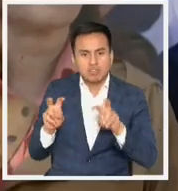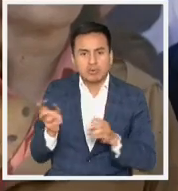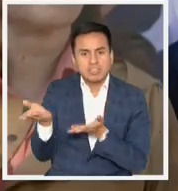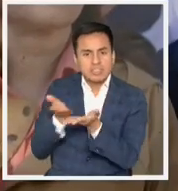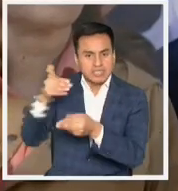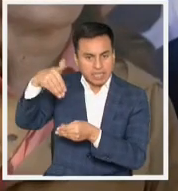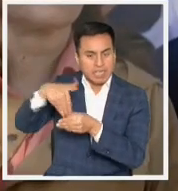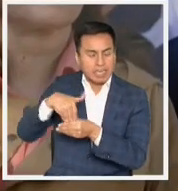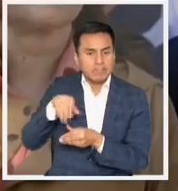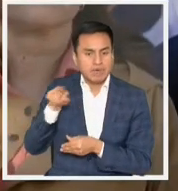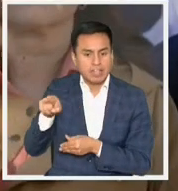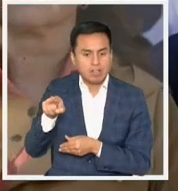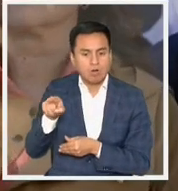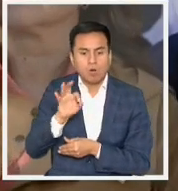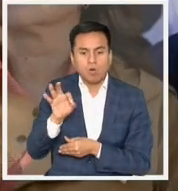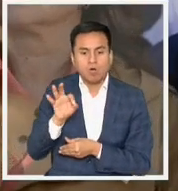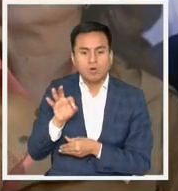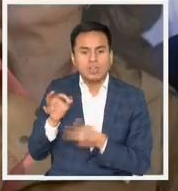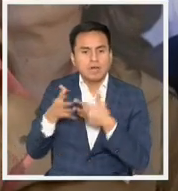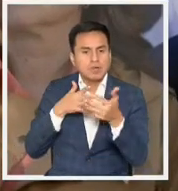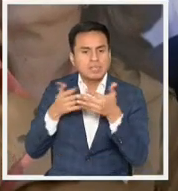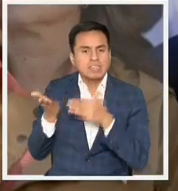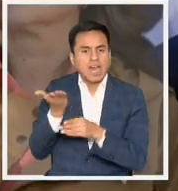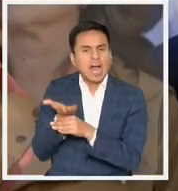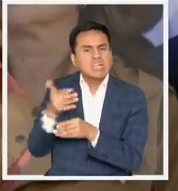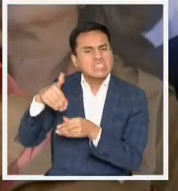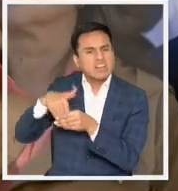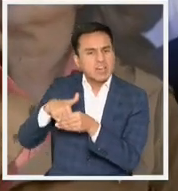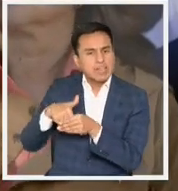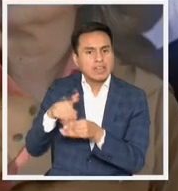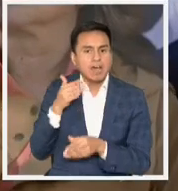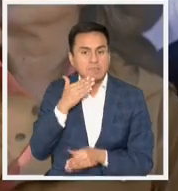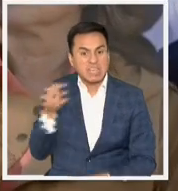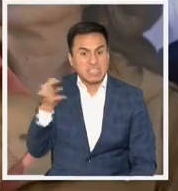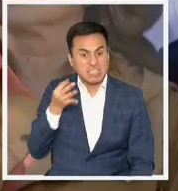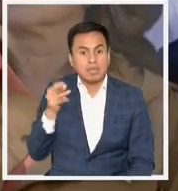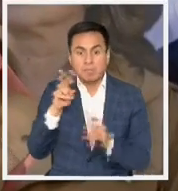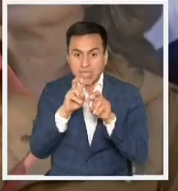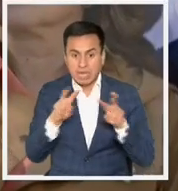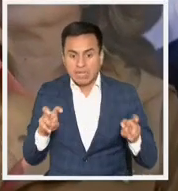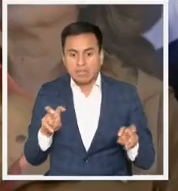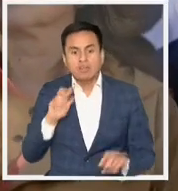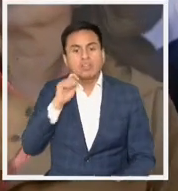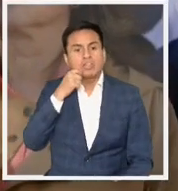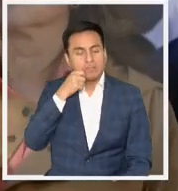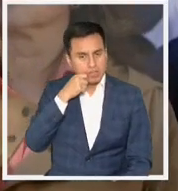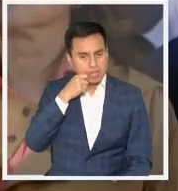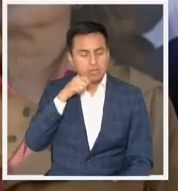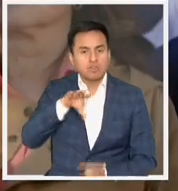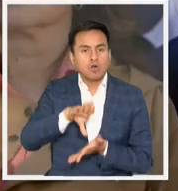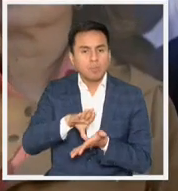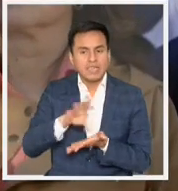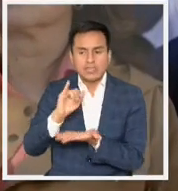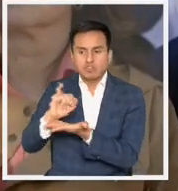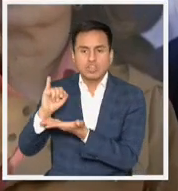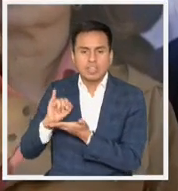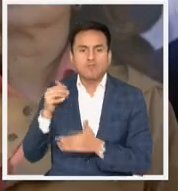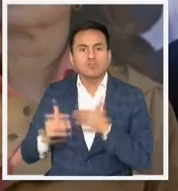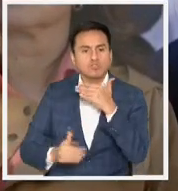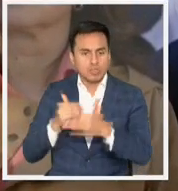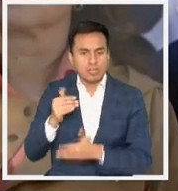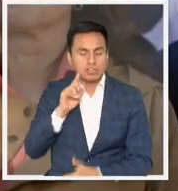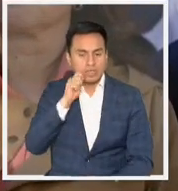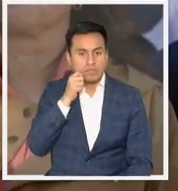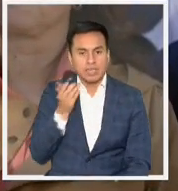CERVEL, o hacer una solicitud de transparencia al CERVEL, y el CERVEL a su vez dice quién va a investigar. Eso significa que en nuestro país las instituciones están